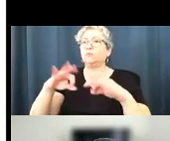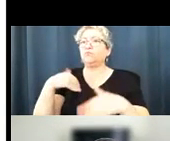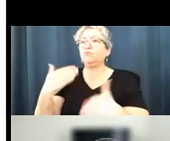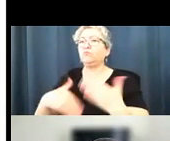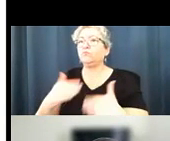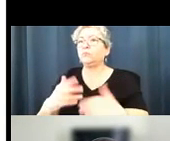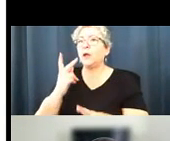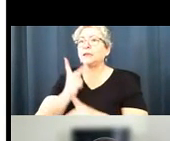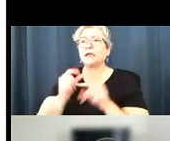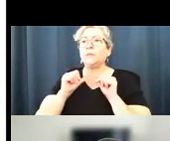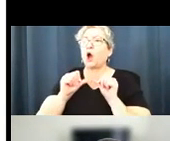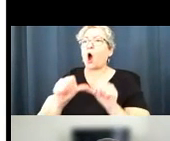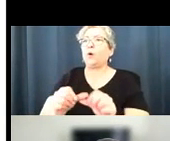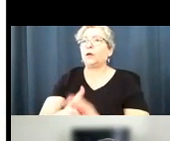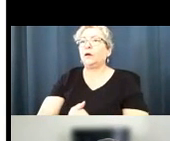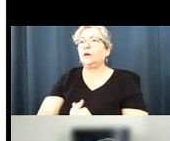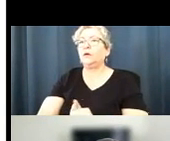tiempo. Así que vamos a seguir.